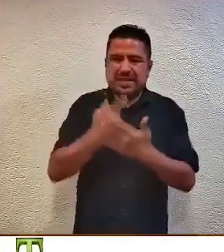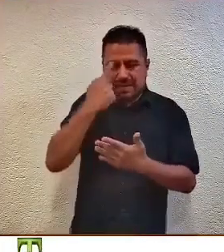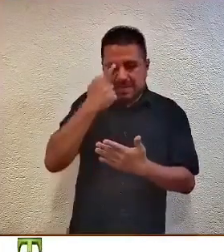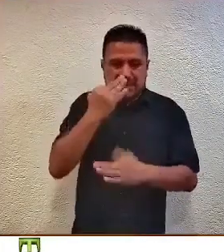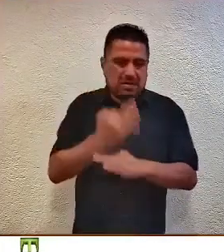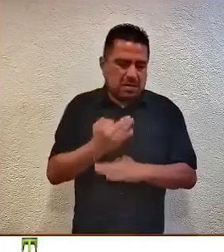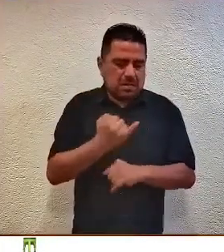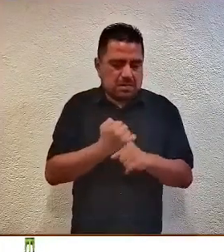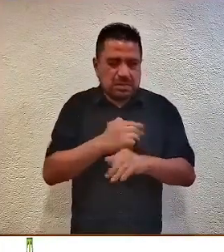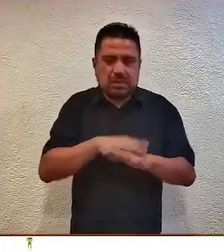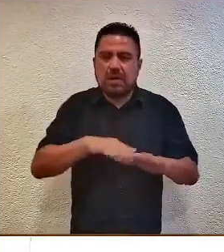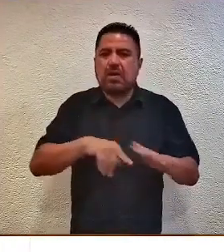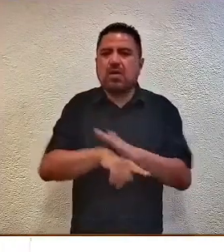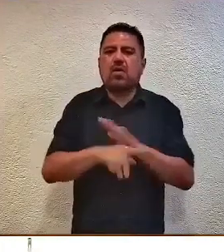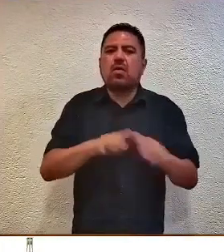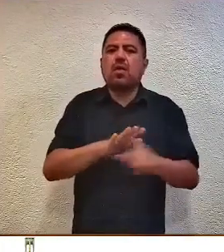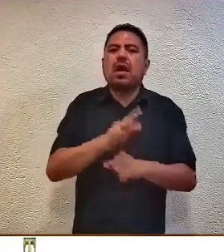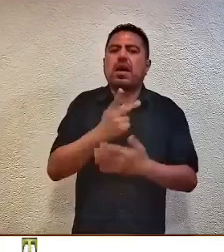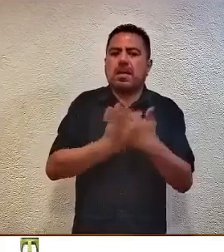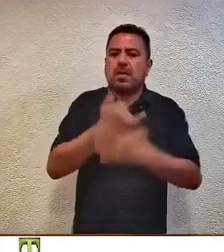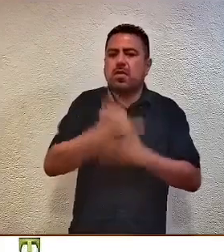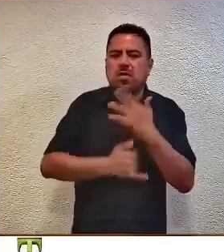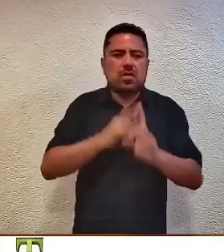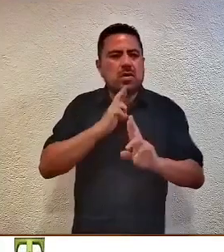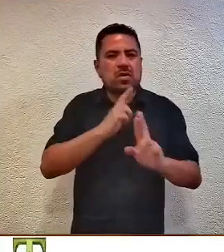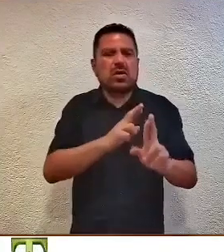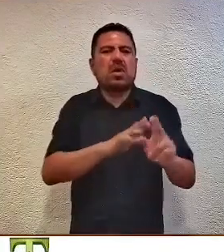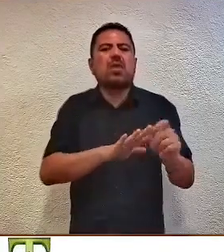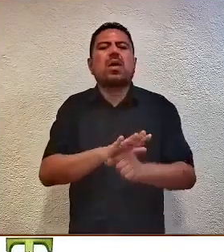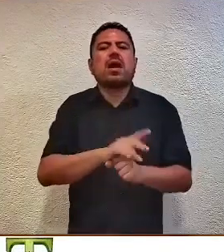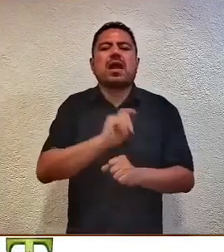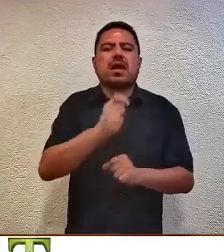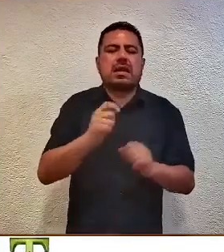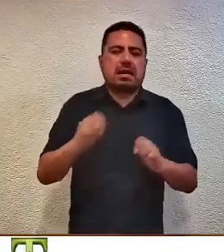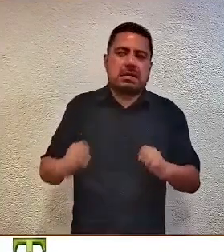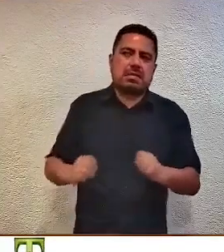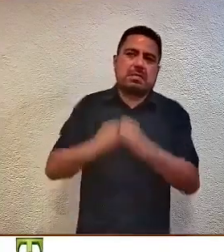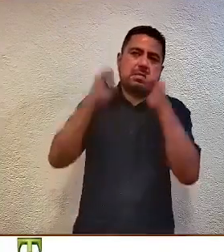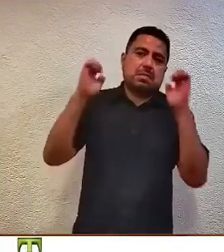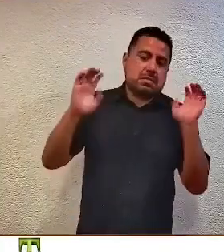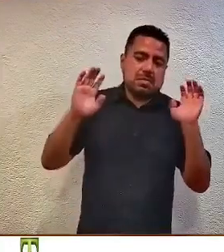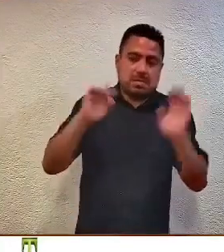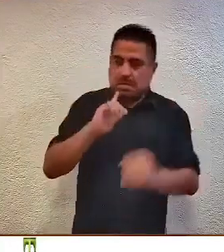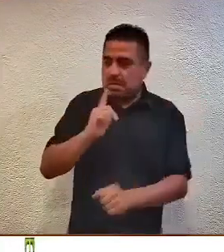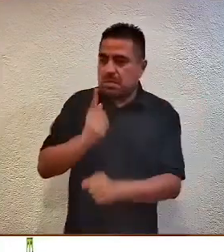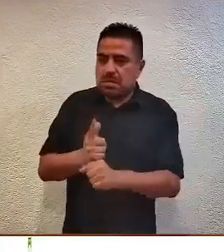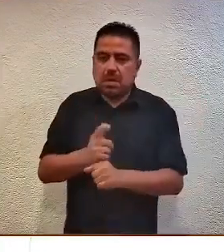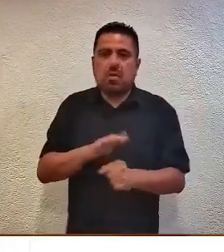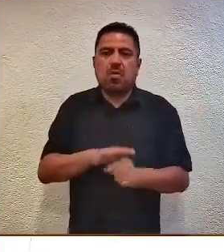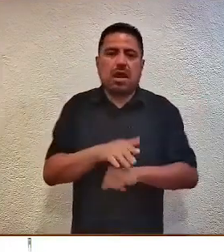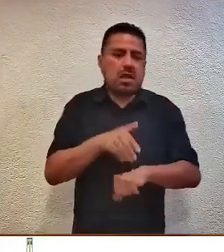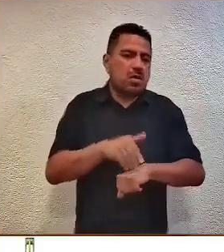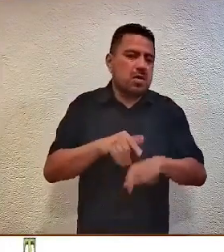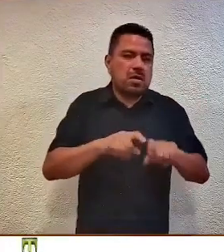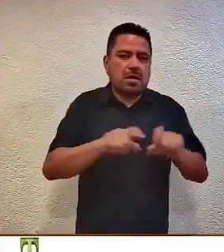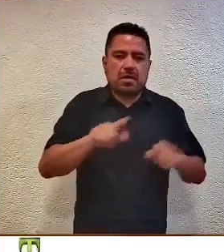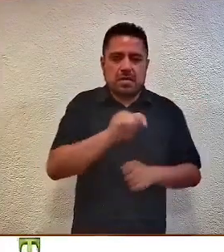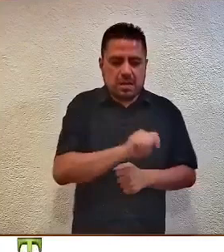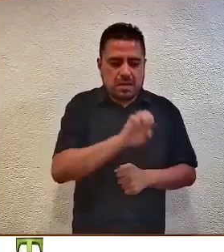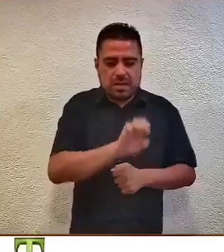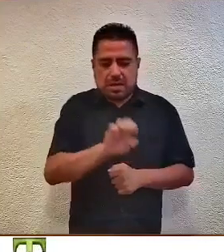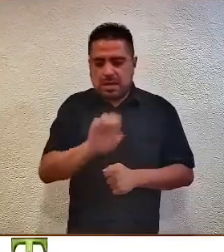y resolver se trata de un proyecto de resolución relativo a un incidente de excusa identificado con la clave